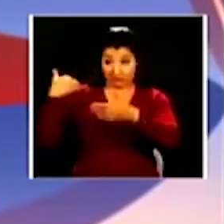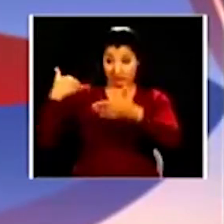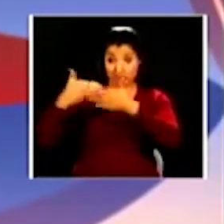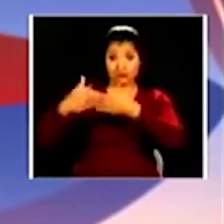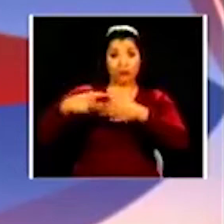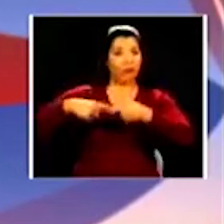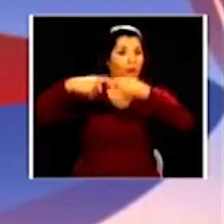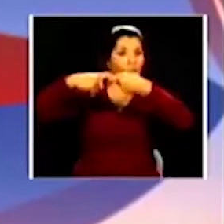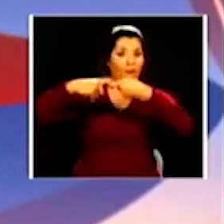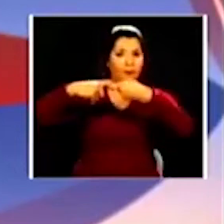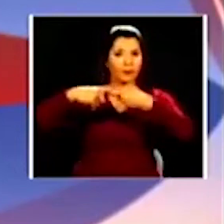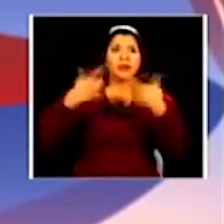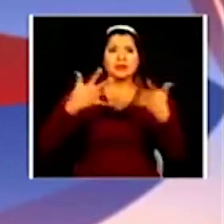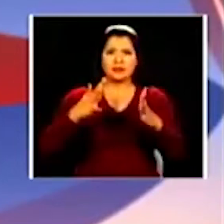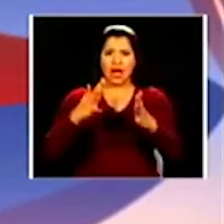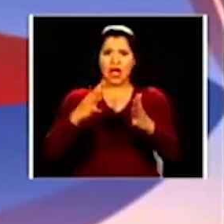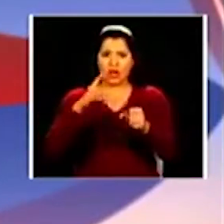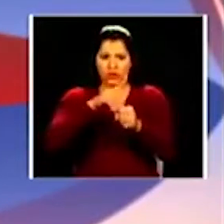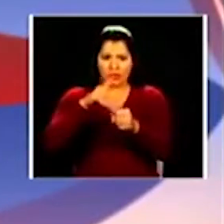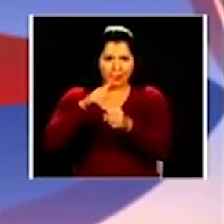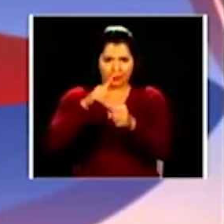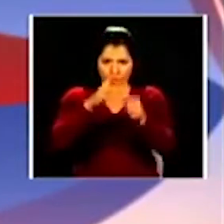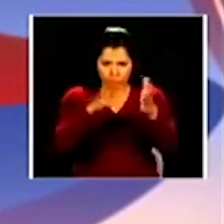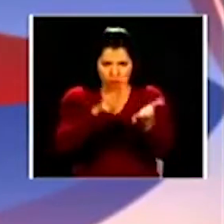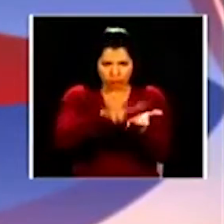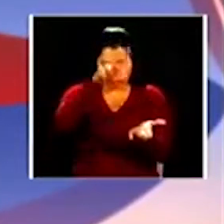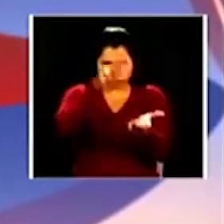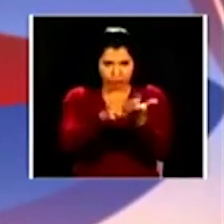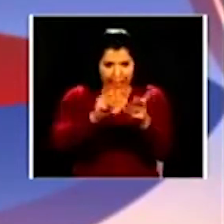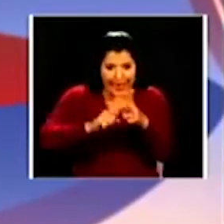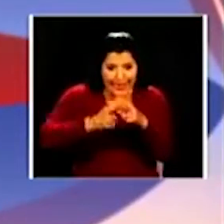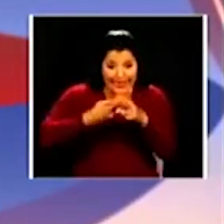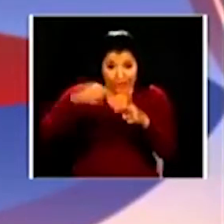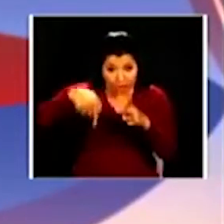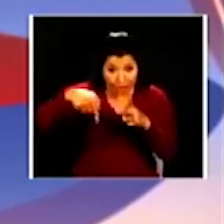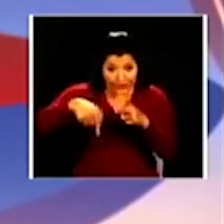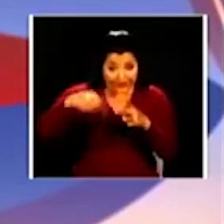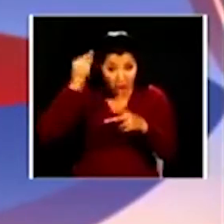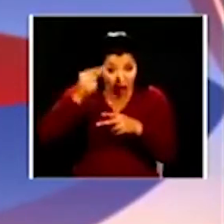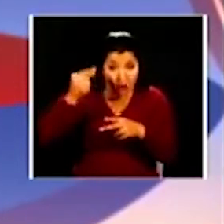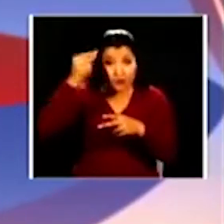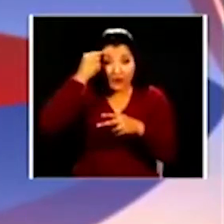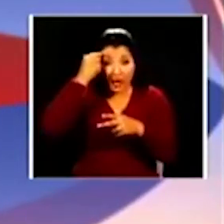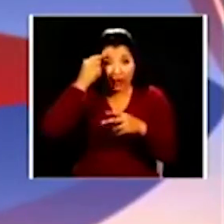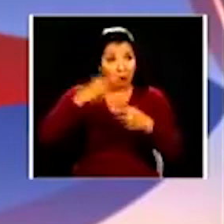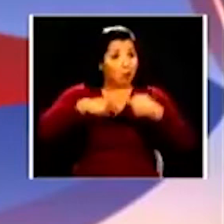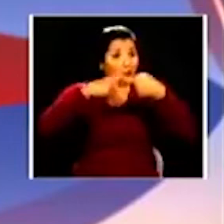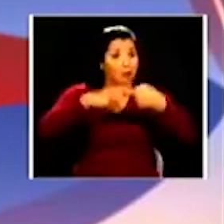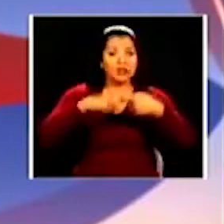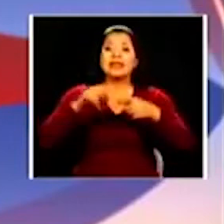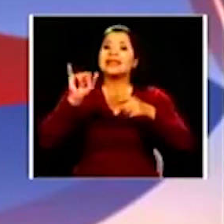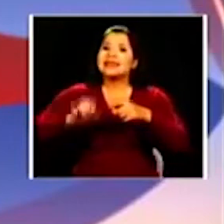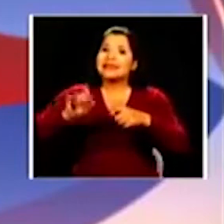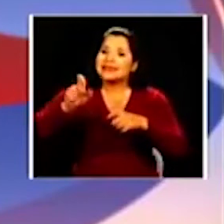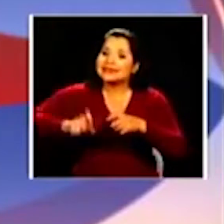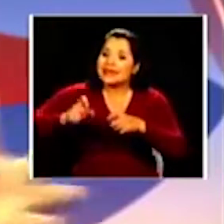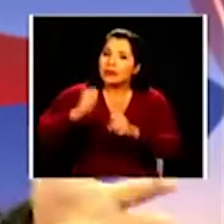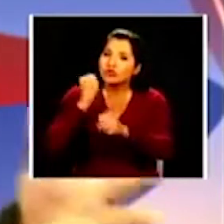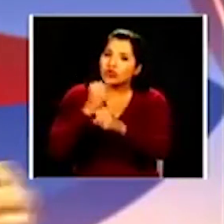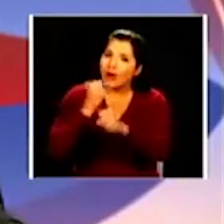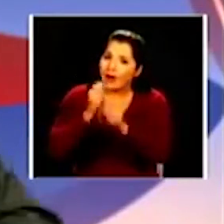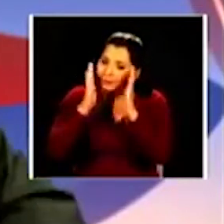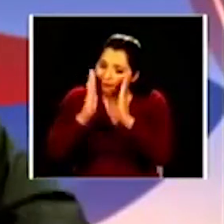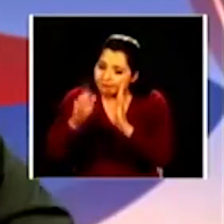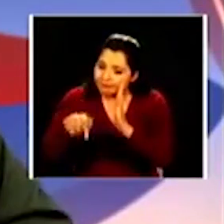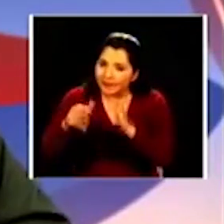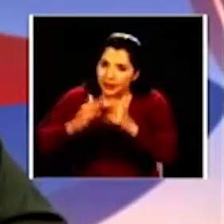aprobación que hicimos los diputados al principio de este cuatrienio. Necesitamos trabajar en ese tema en particular porque, pues por supuesto, una